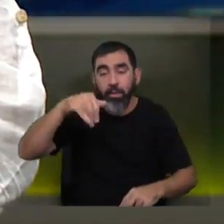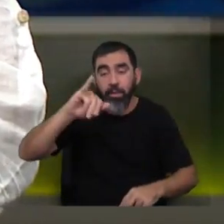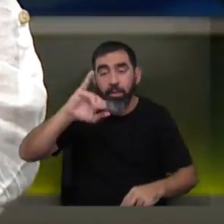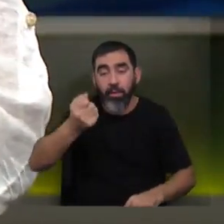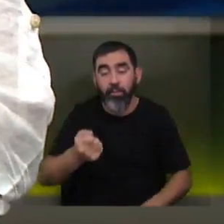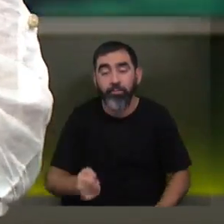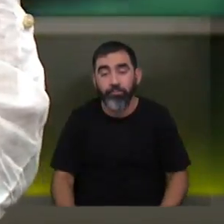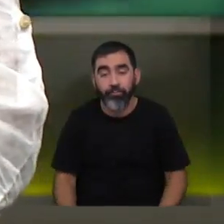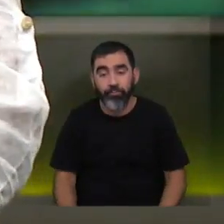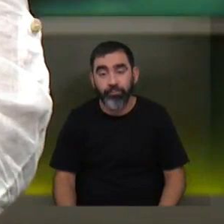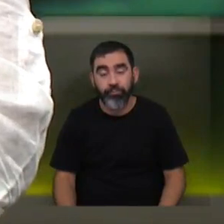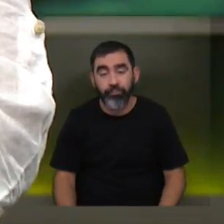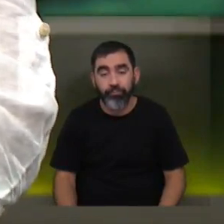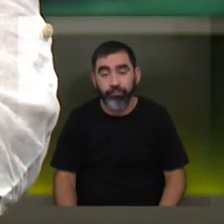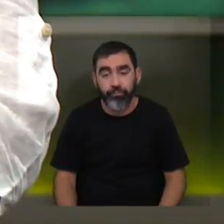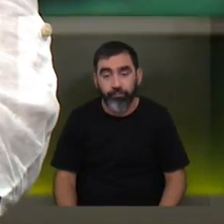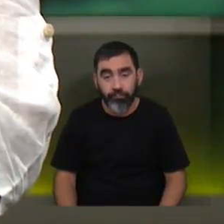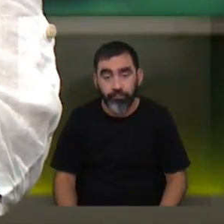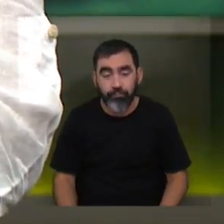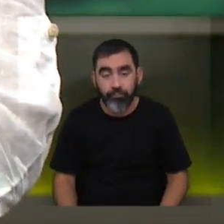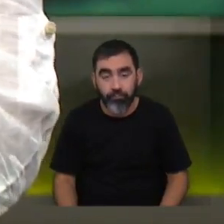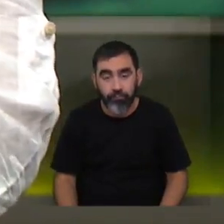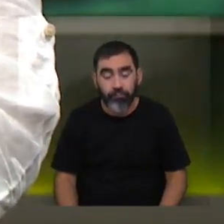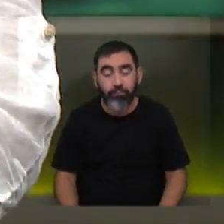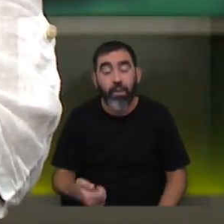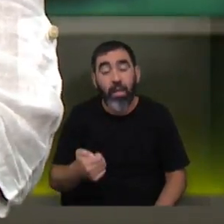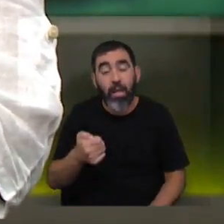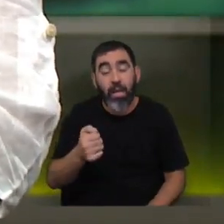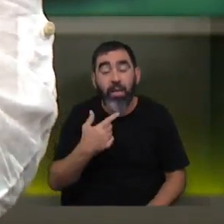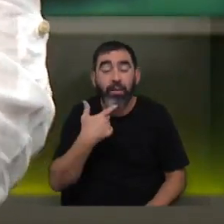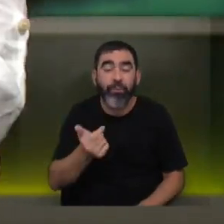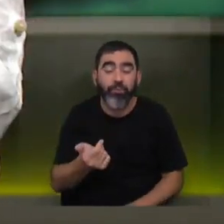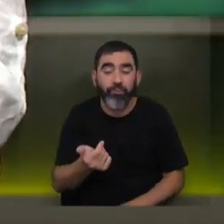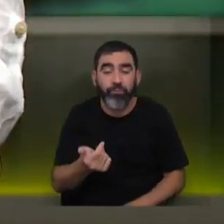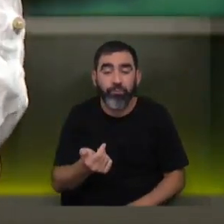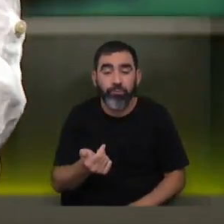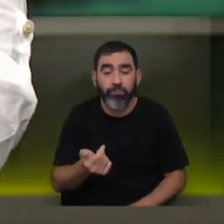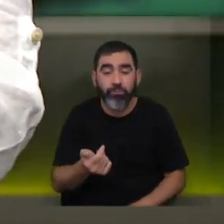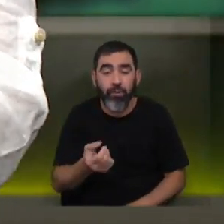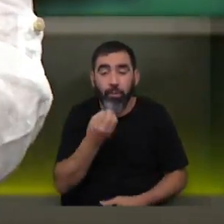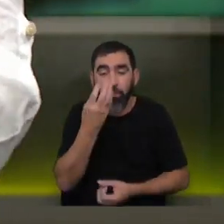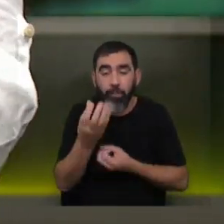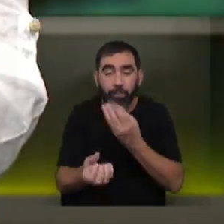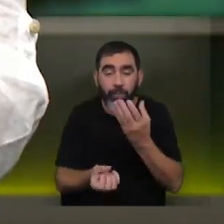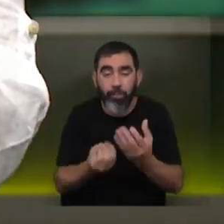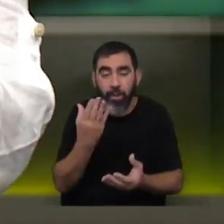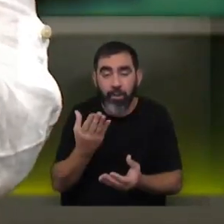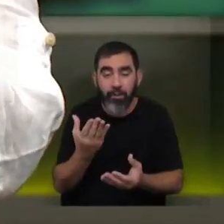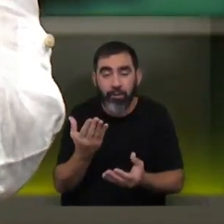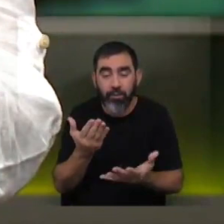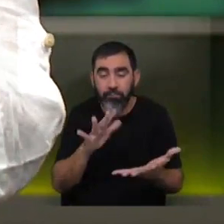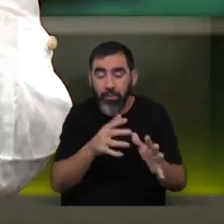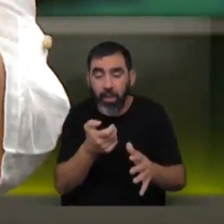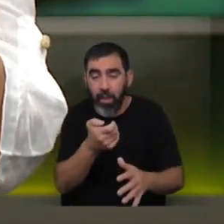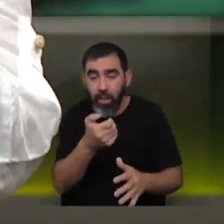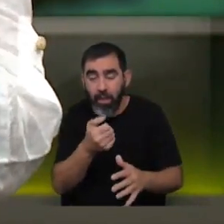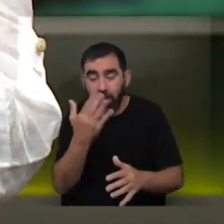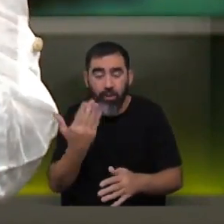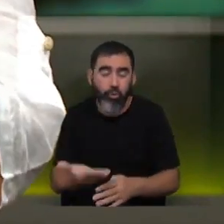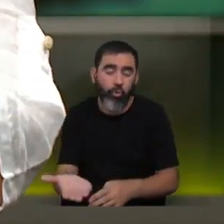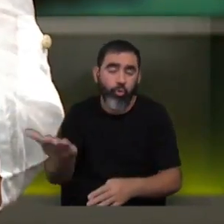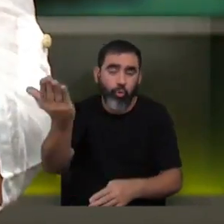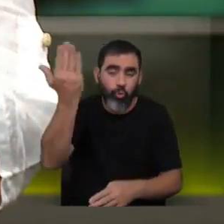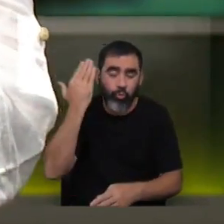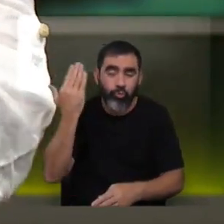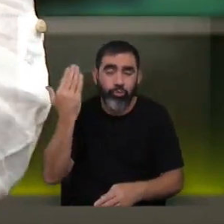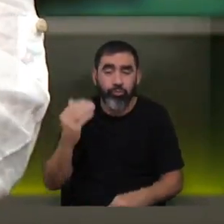arroz, para ir bien atrás, si empezamos así, las plantas más emparentadas con el arroz, ancestros del arroz, y